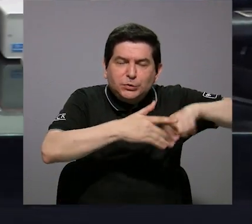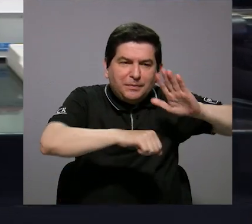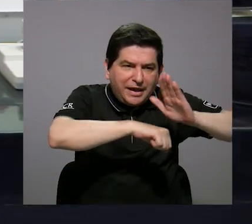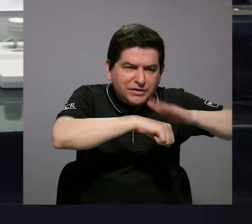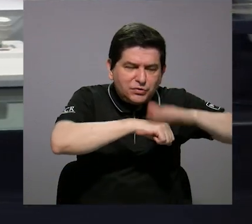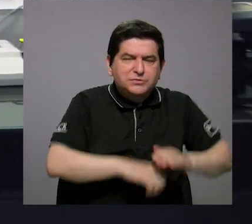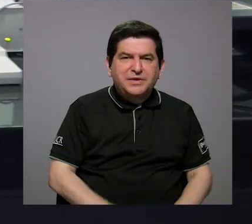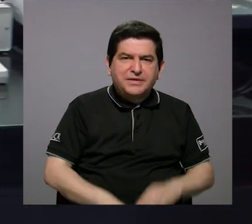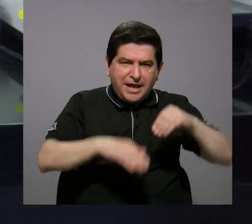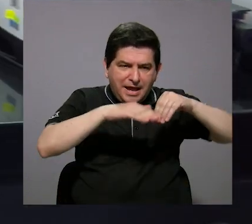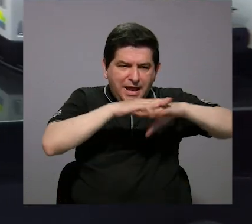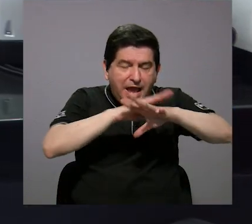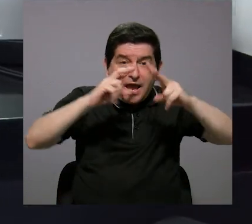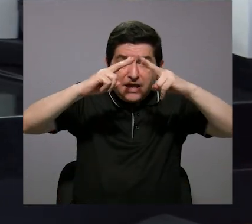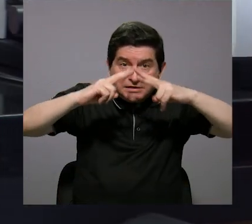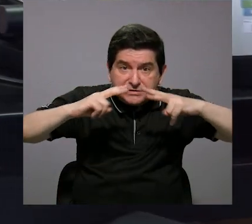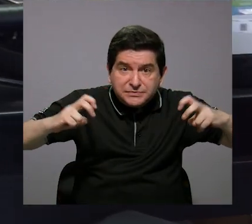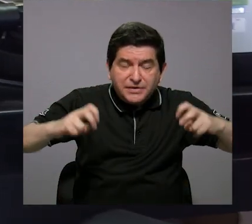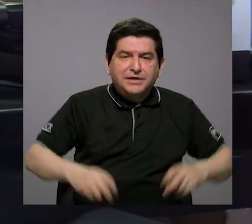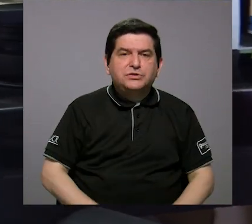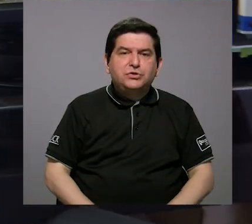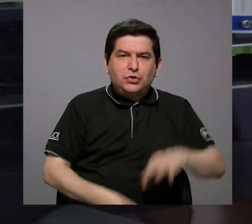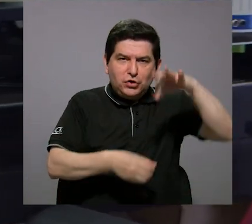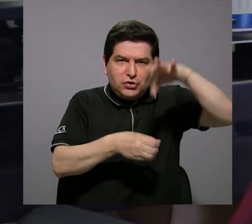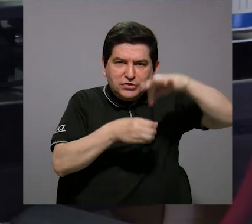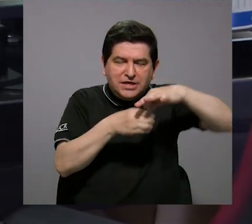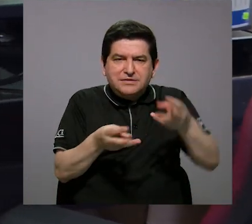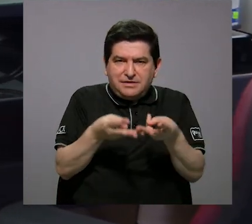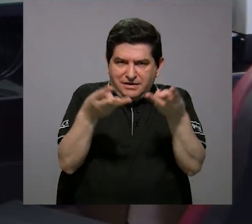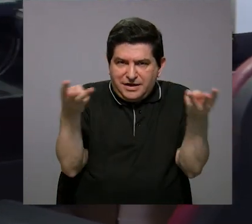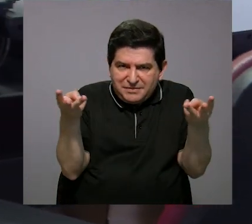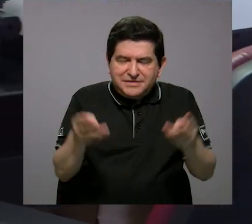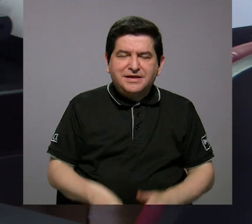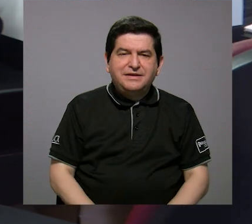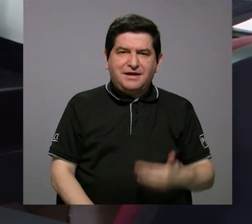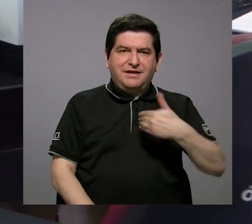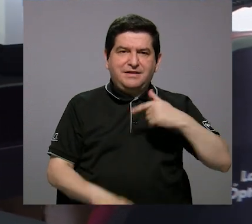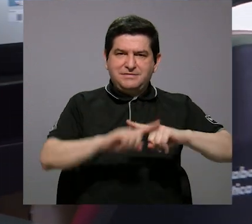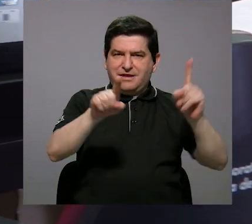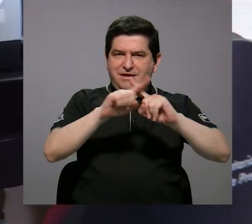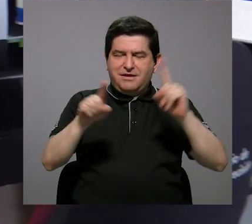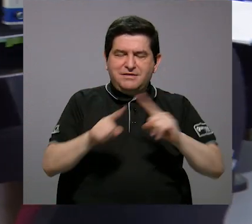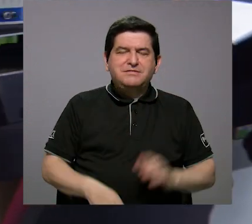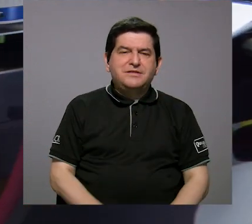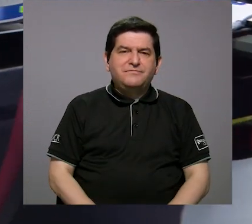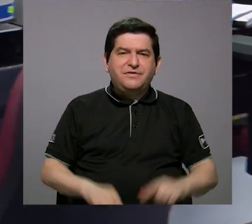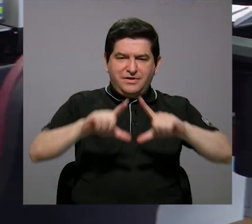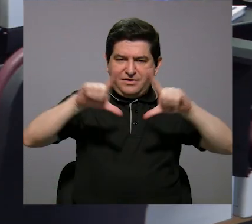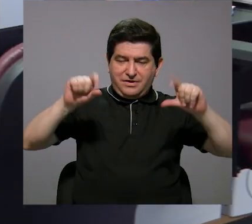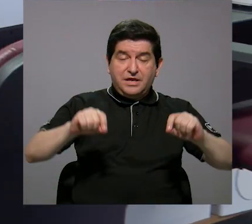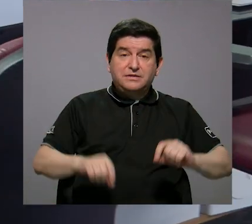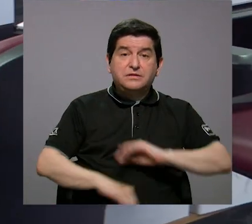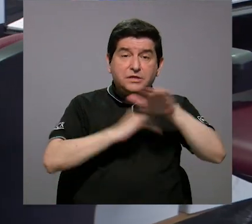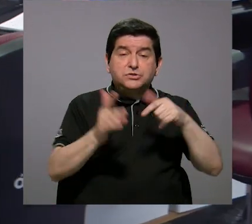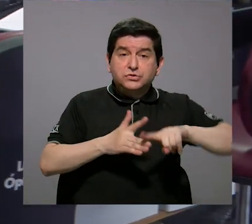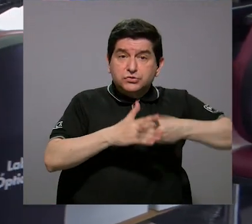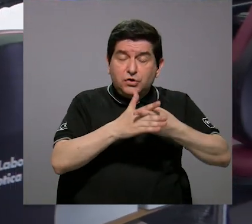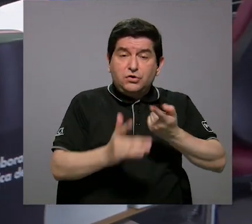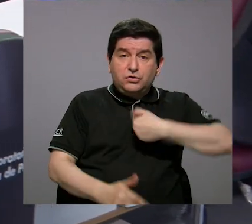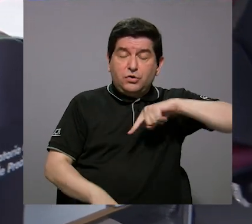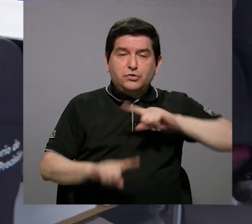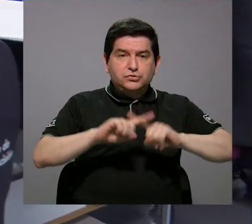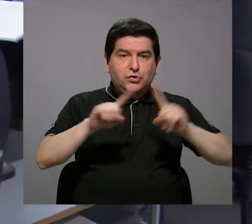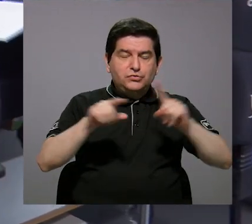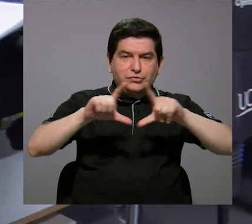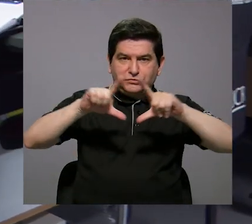instrumentos que permiten hacer espectroscopía de las tintas y los sustratos de los billetes. Y todo esto inicia porque nosotros tenemos una